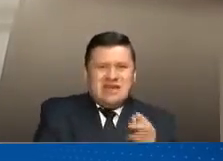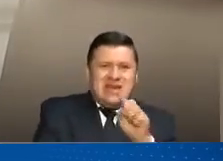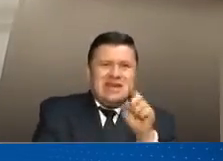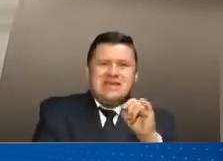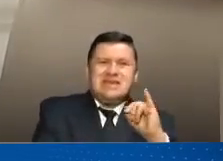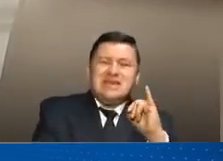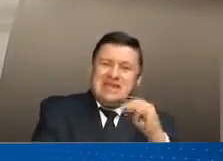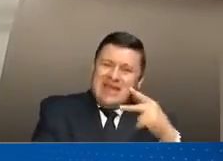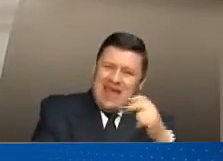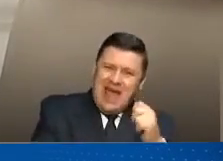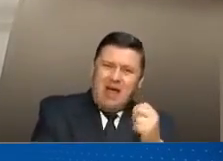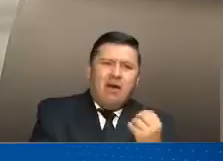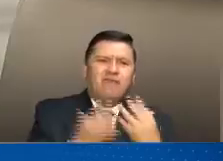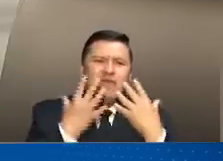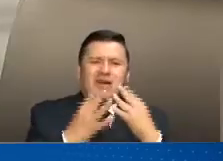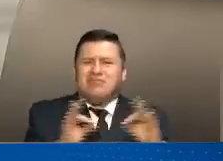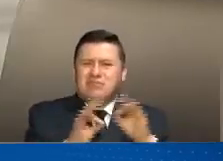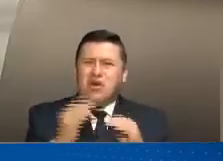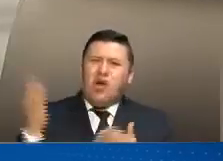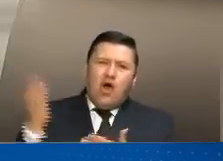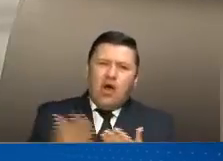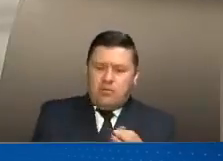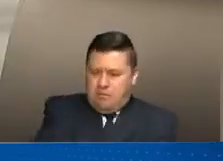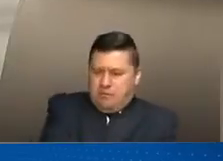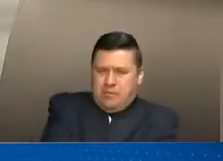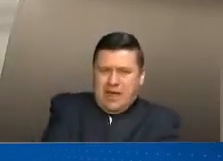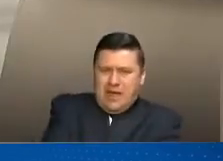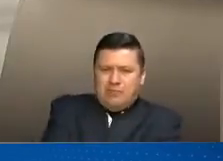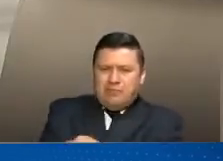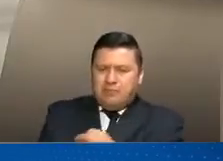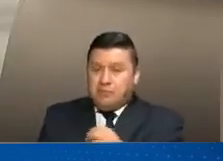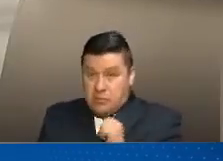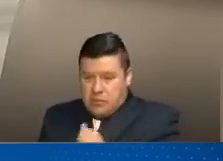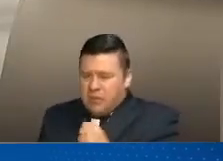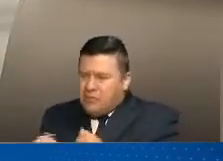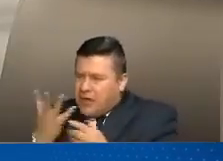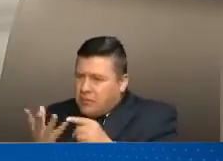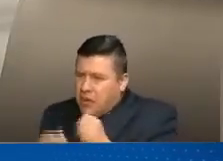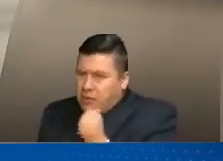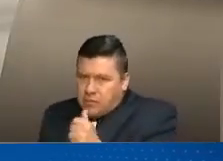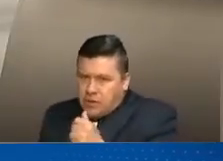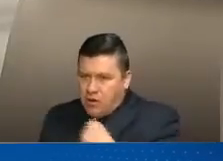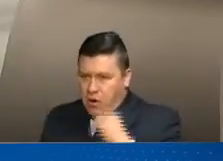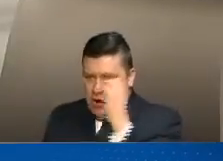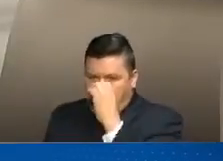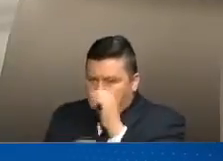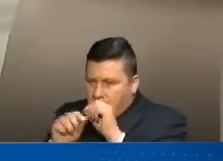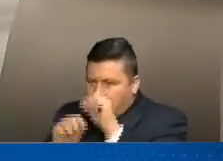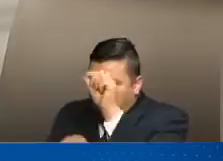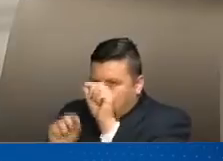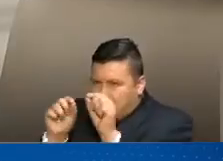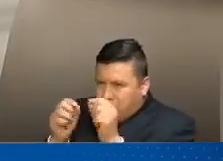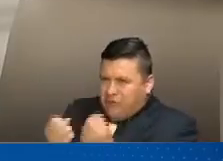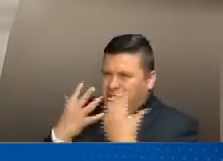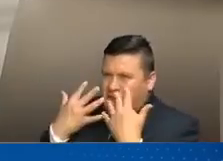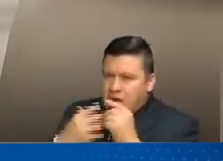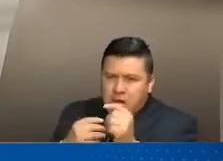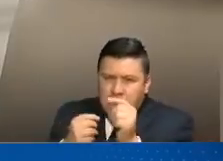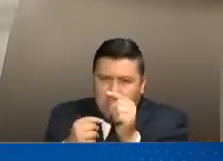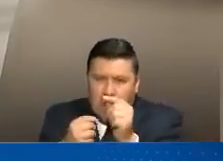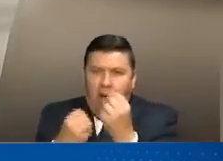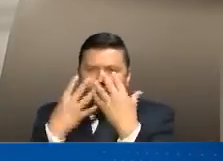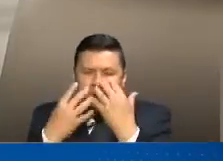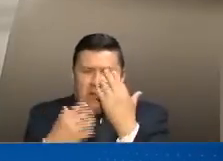los brotes sucesivos de importación de sarampión. Es una tarea que hacemos como país y en la cual el